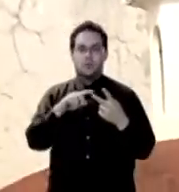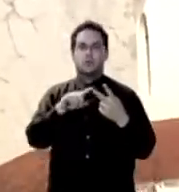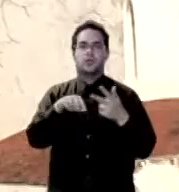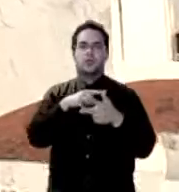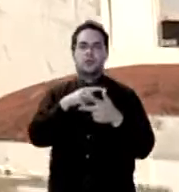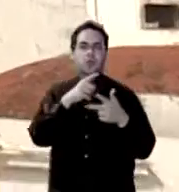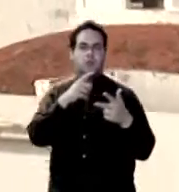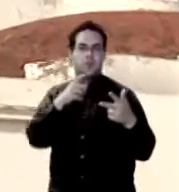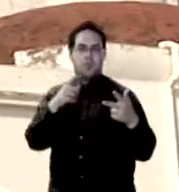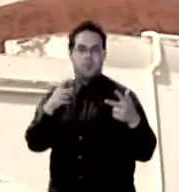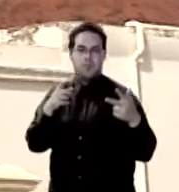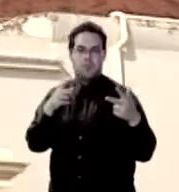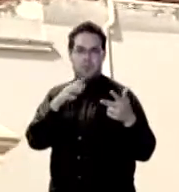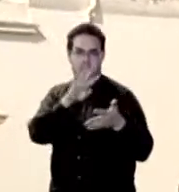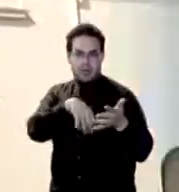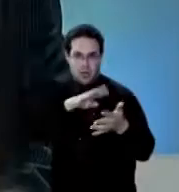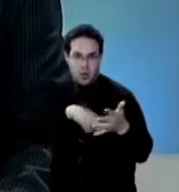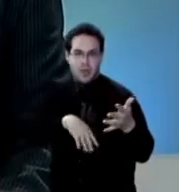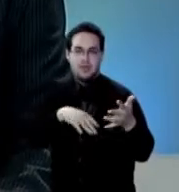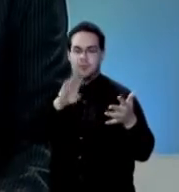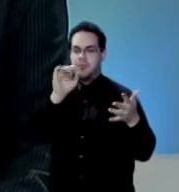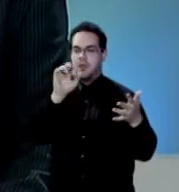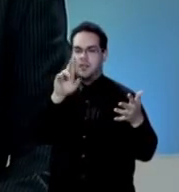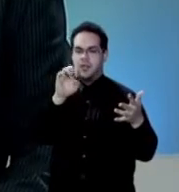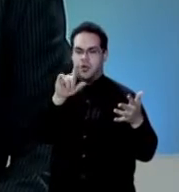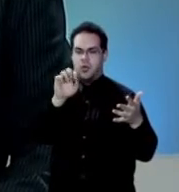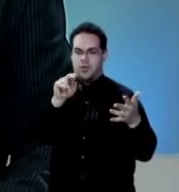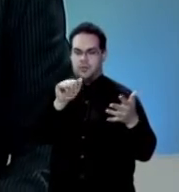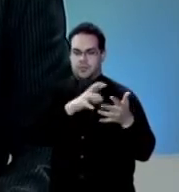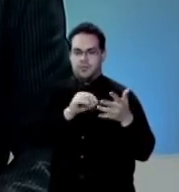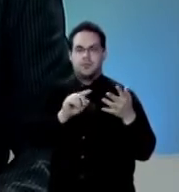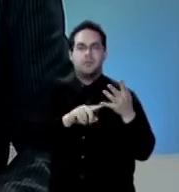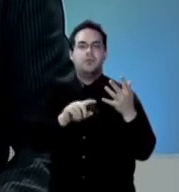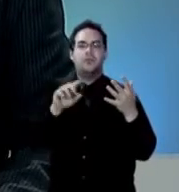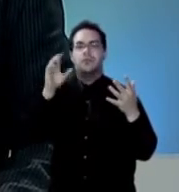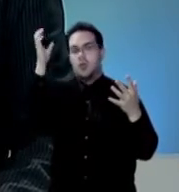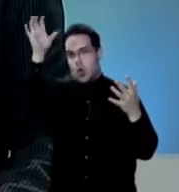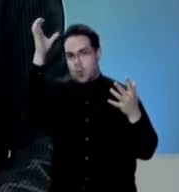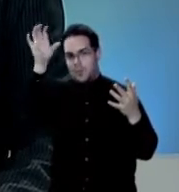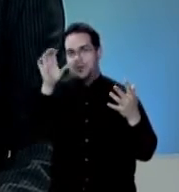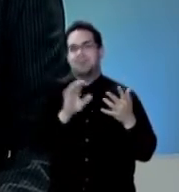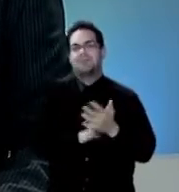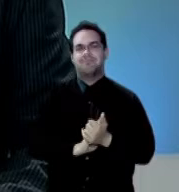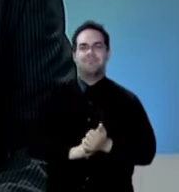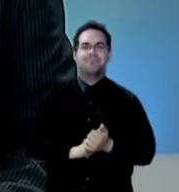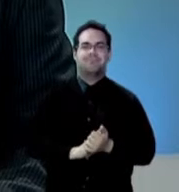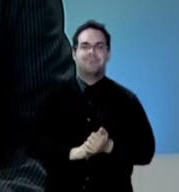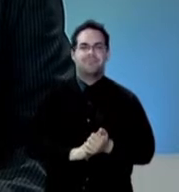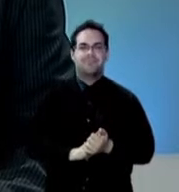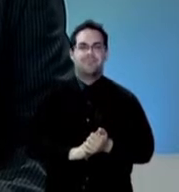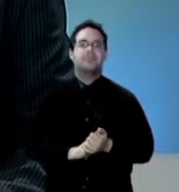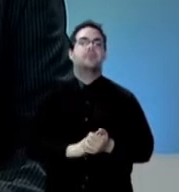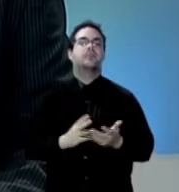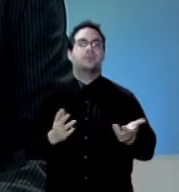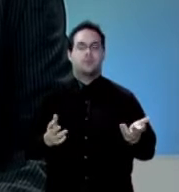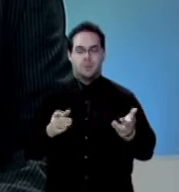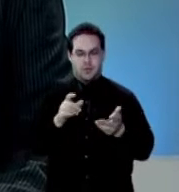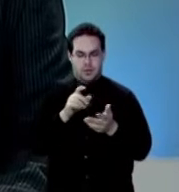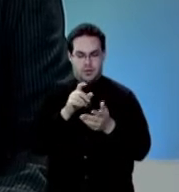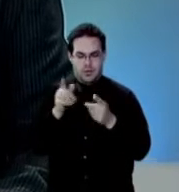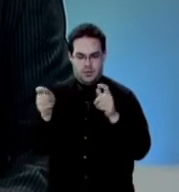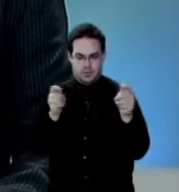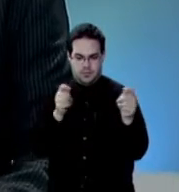entre otros. Y en temas económicos y comunitarios, el secretario de Desarrollo Económico y Comercio, Alberto Bacó, presentó hoy la